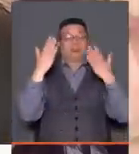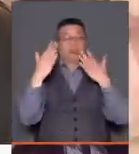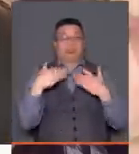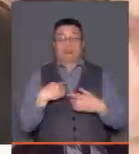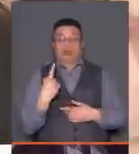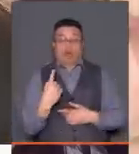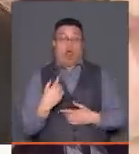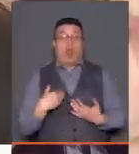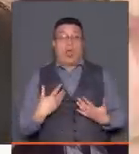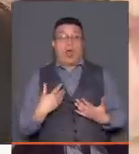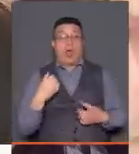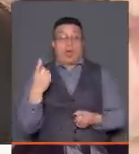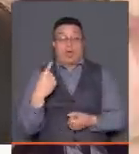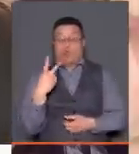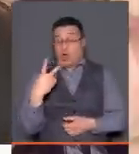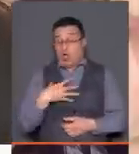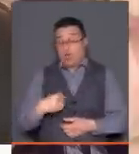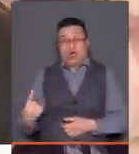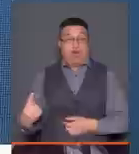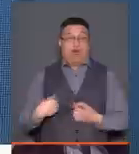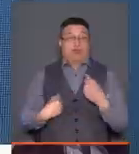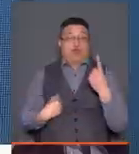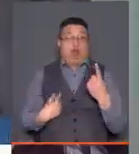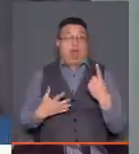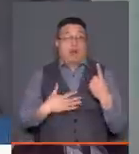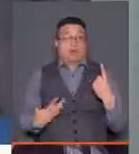tenía mis dos hijos